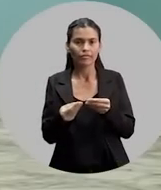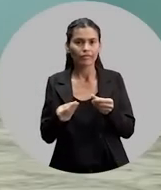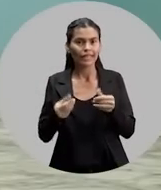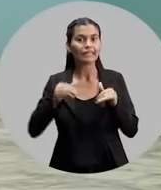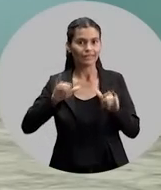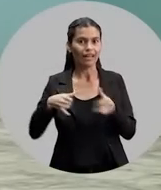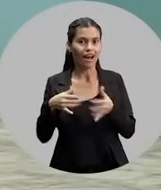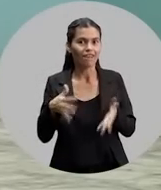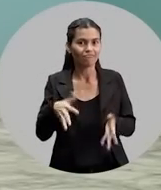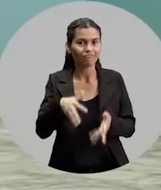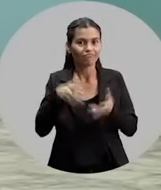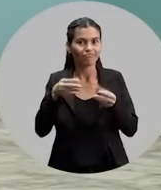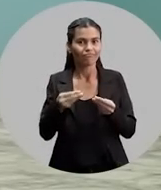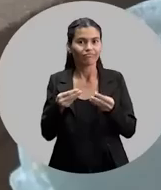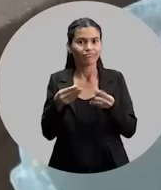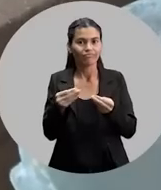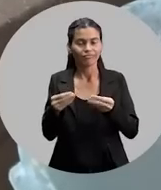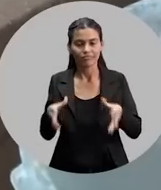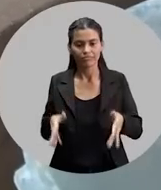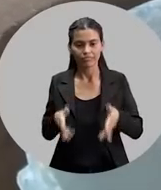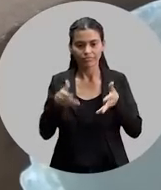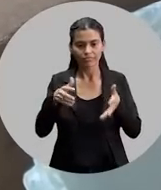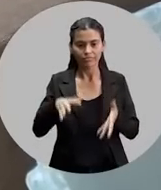Ahora sí tenemos la consistencia